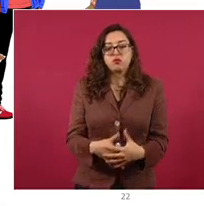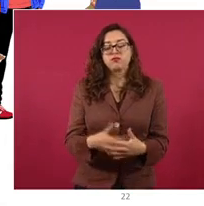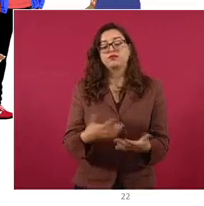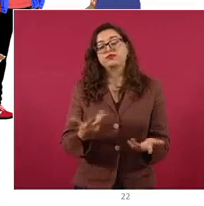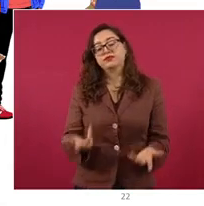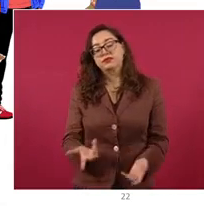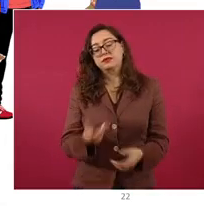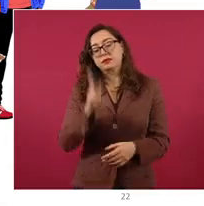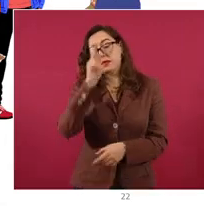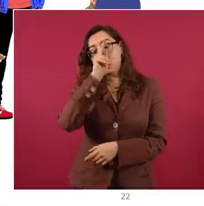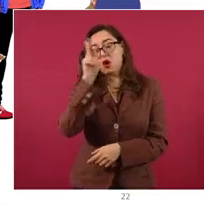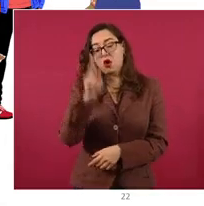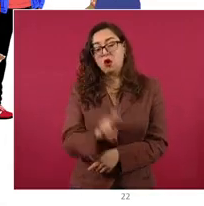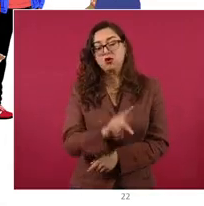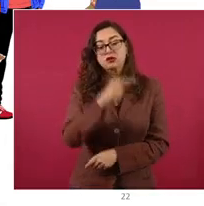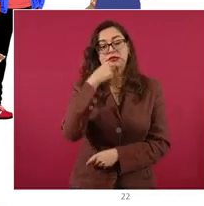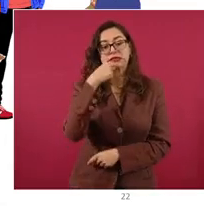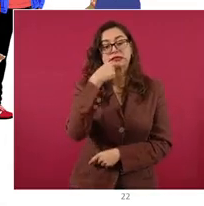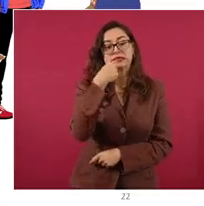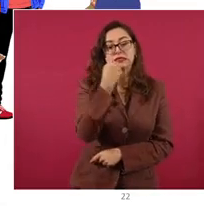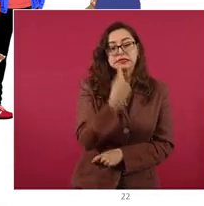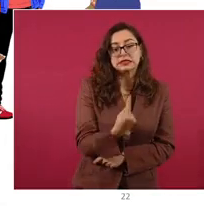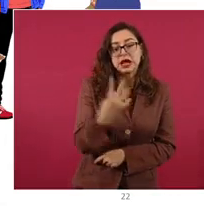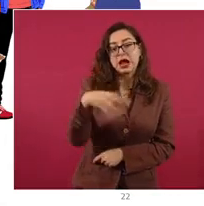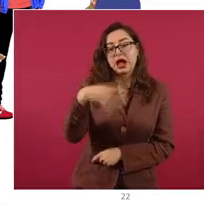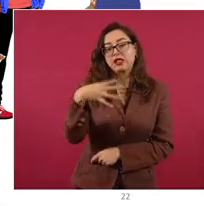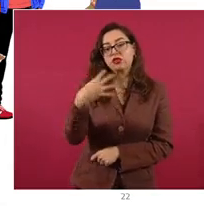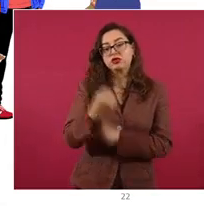de 14 años suma